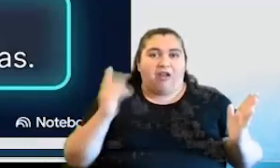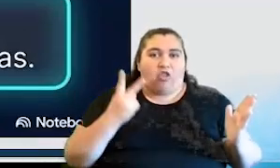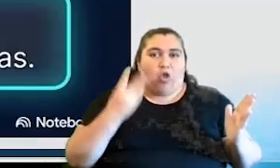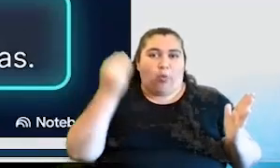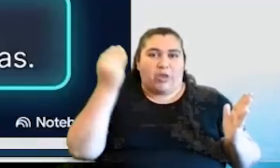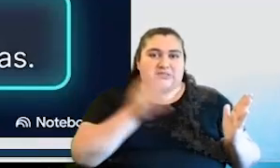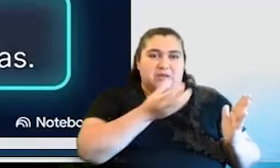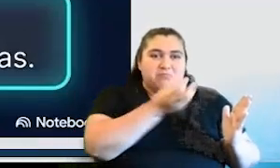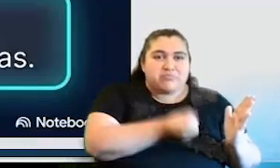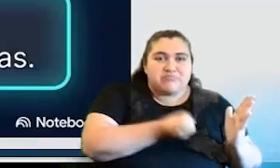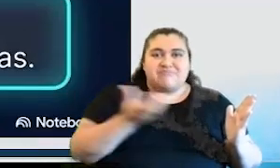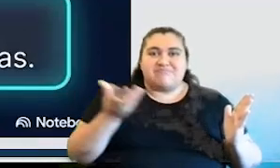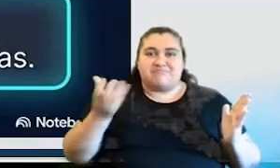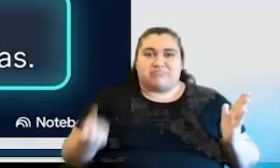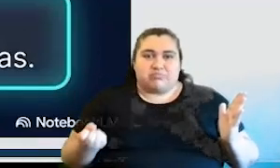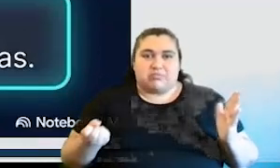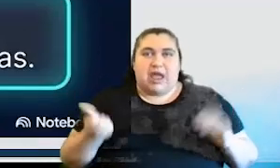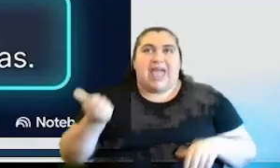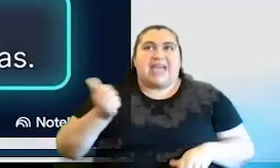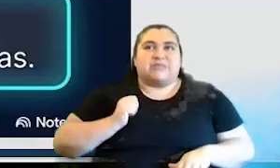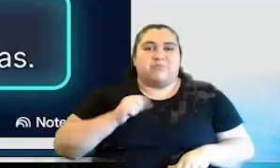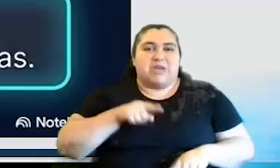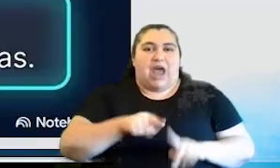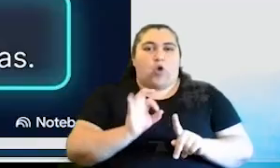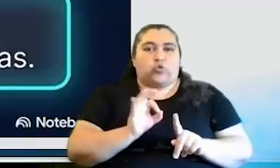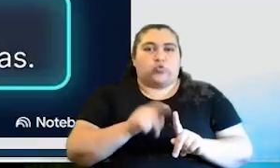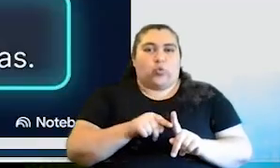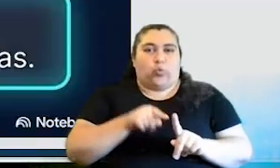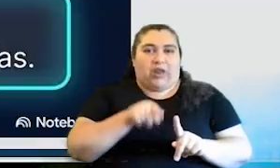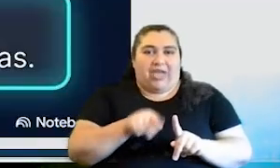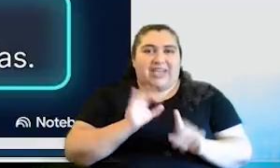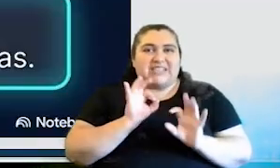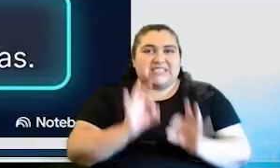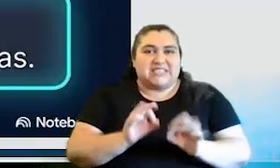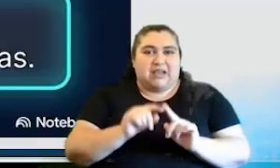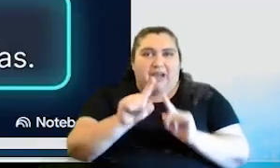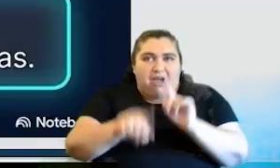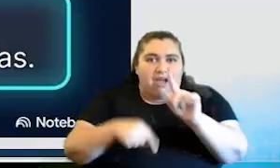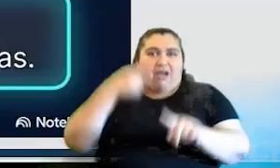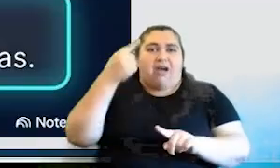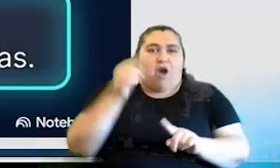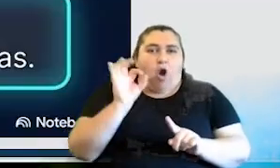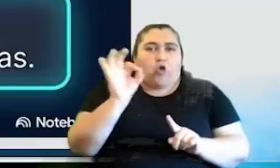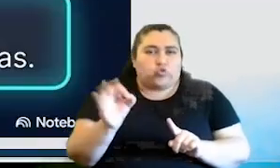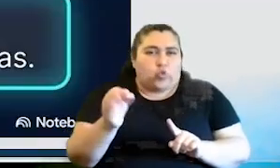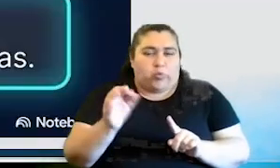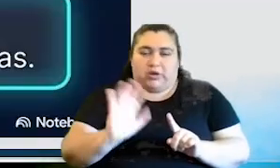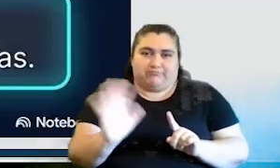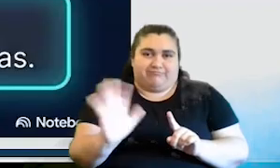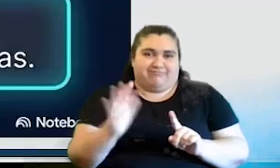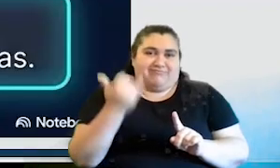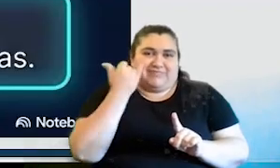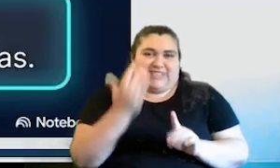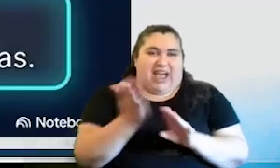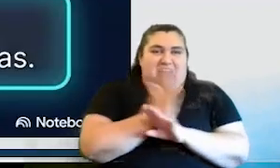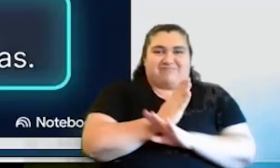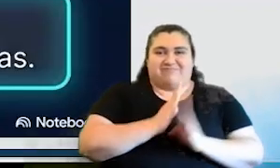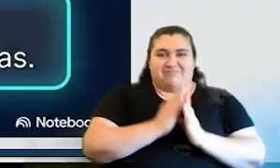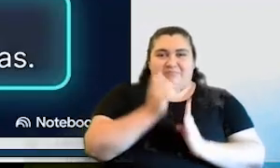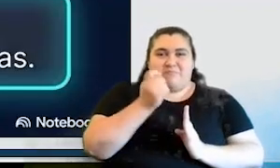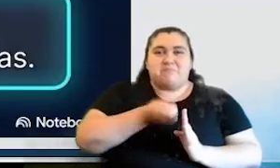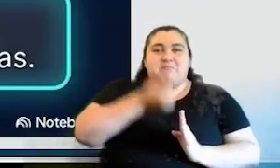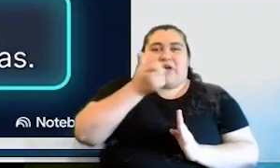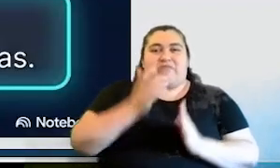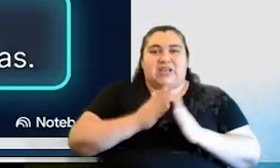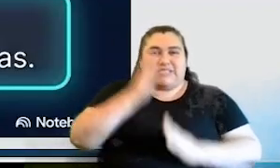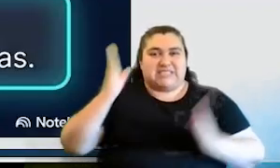que se actualice en octubre con efecto a partir del año siguiente, sino que se anticipa esa actualización que genera un efecto más rápido en el